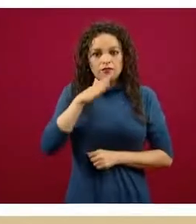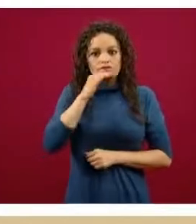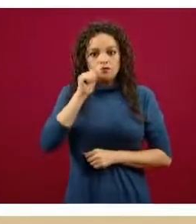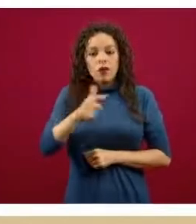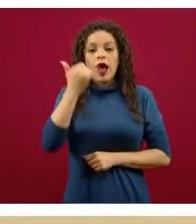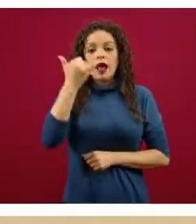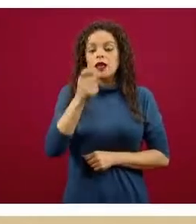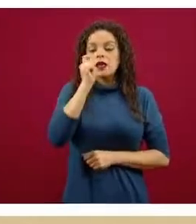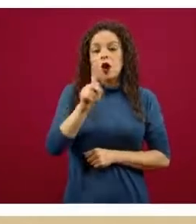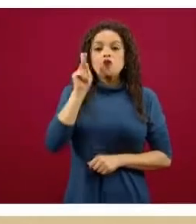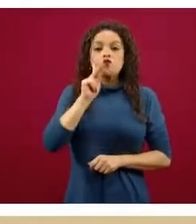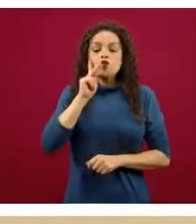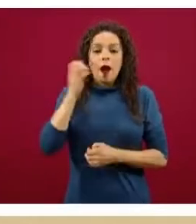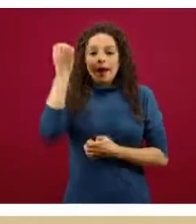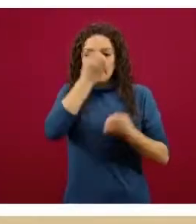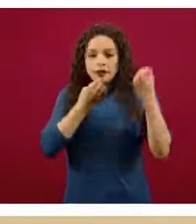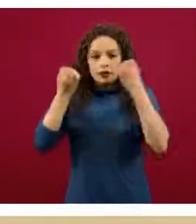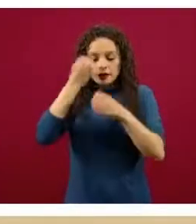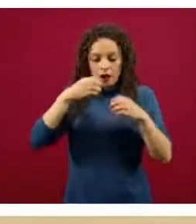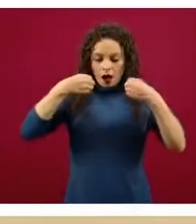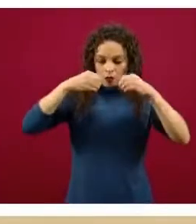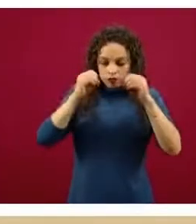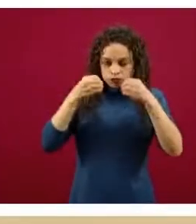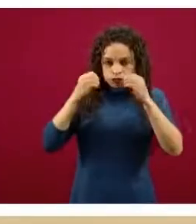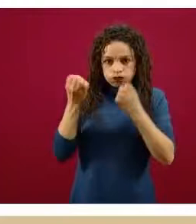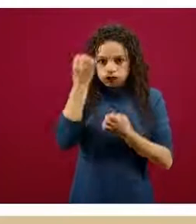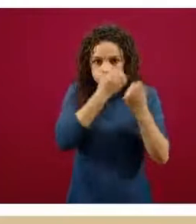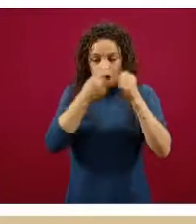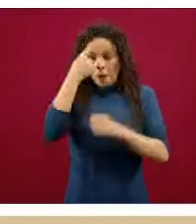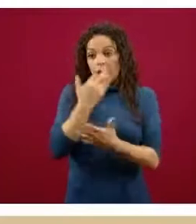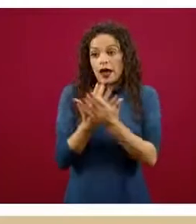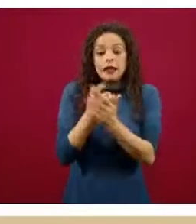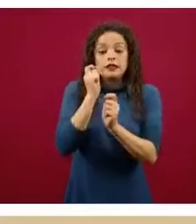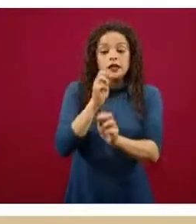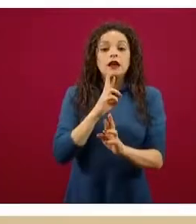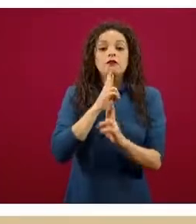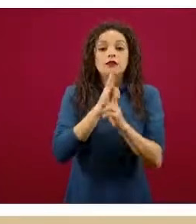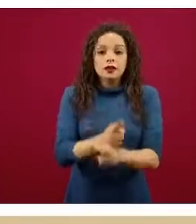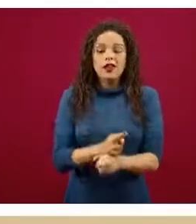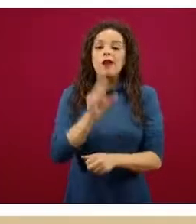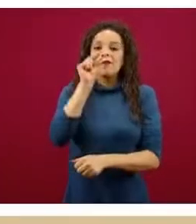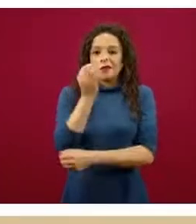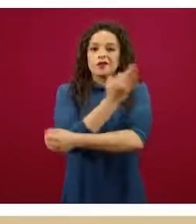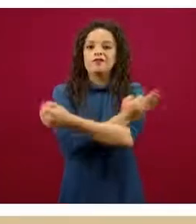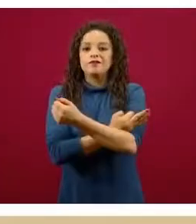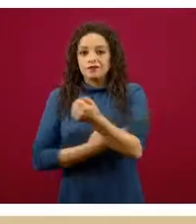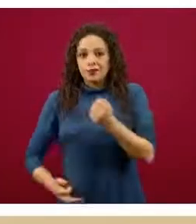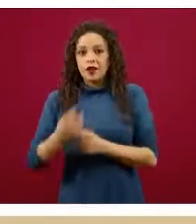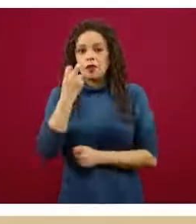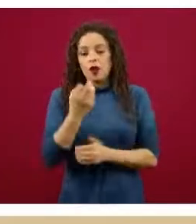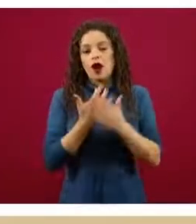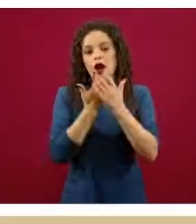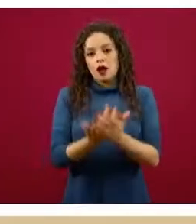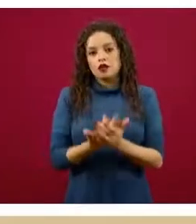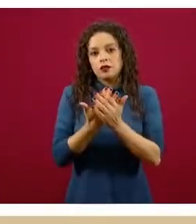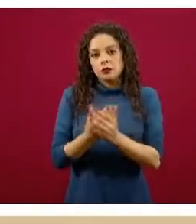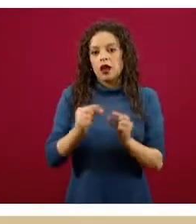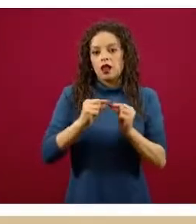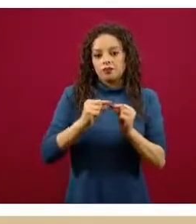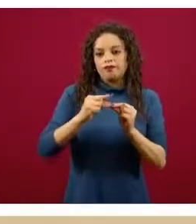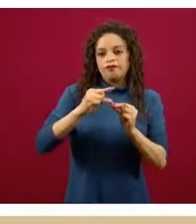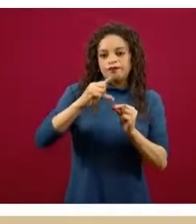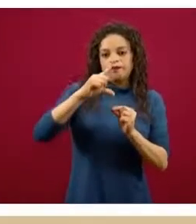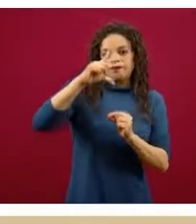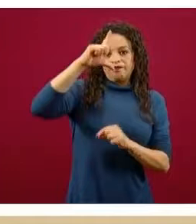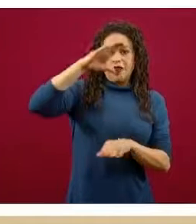muestra, envío a laboratorio, análisis y emisión de un resultado también es un poco tardado, y por eso se están acumulando estos